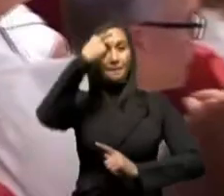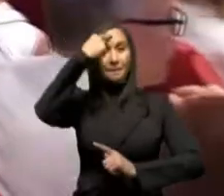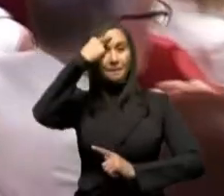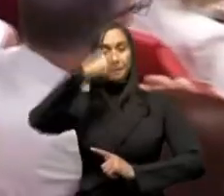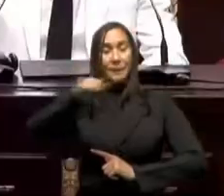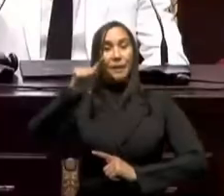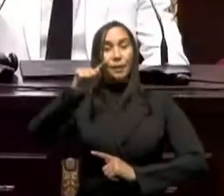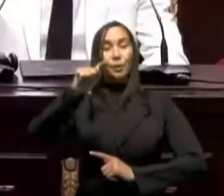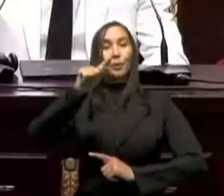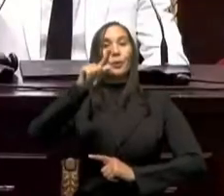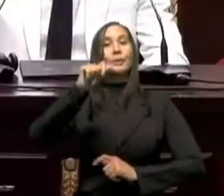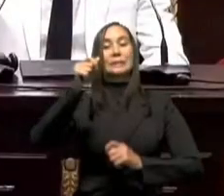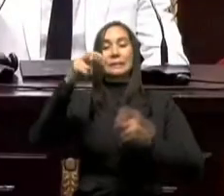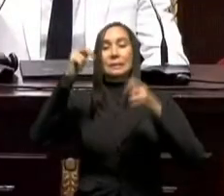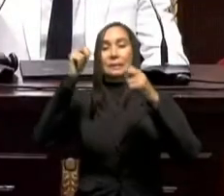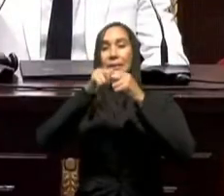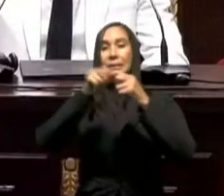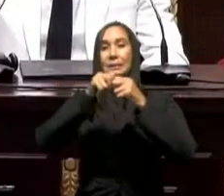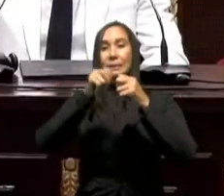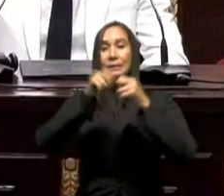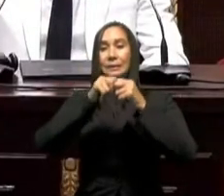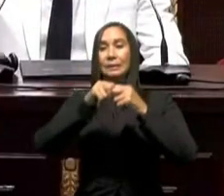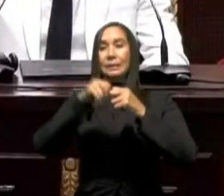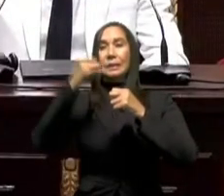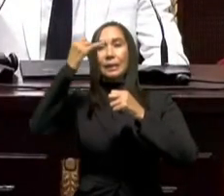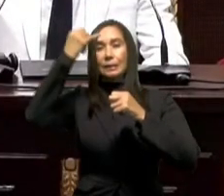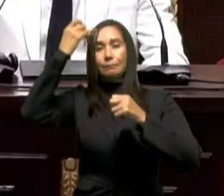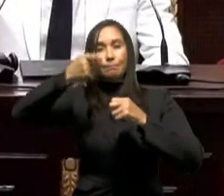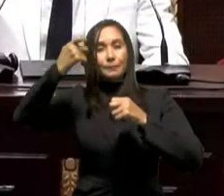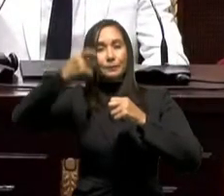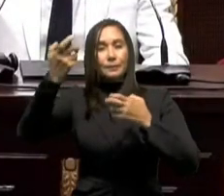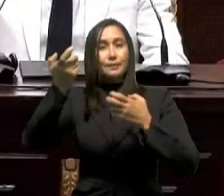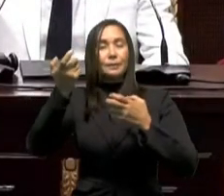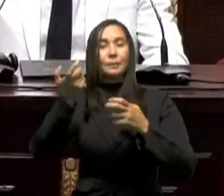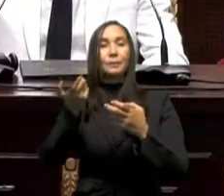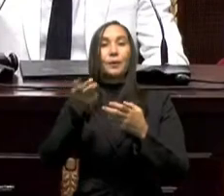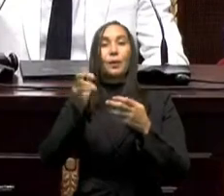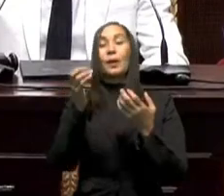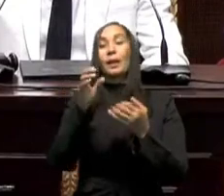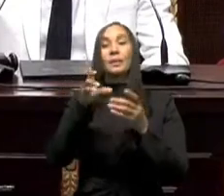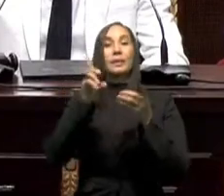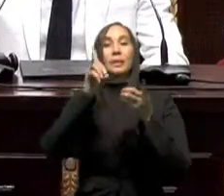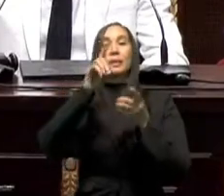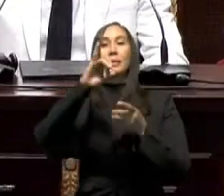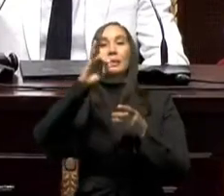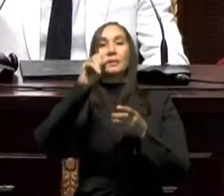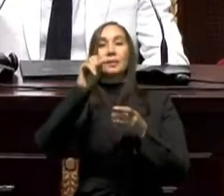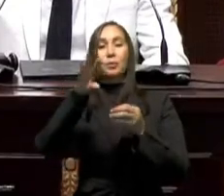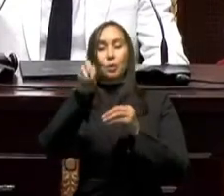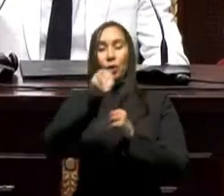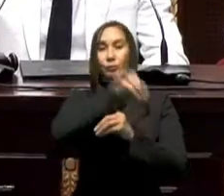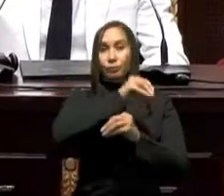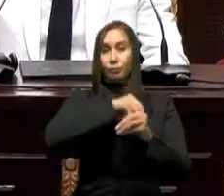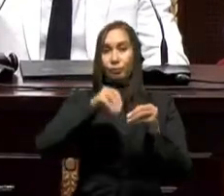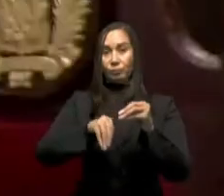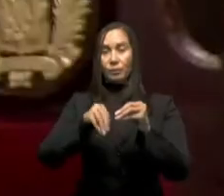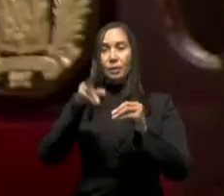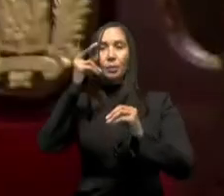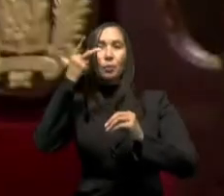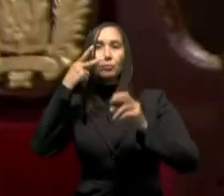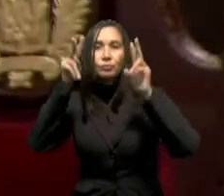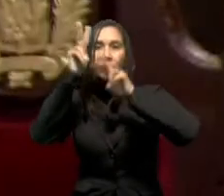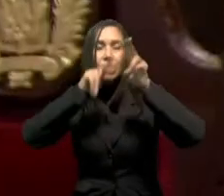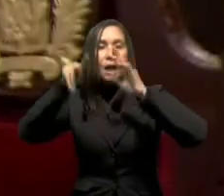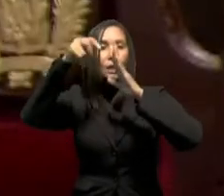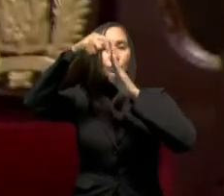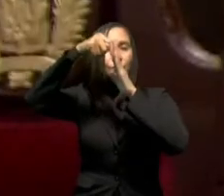el talón de Aquiles del sistema eléctrico dominicano lo siguen siendo las distribuidoras y ya está en marcha una transformación profunda que va